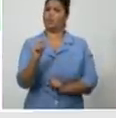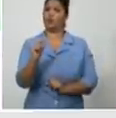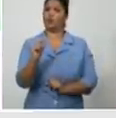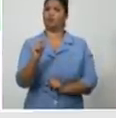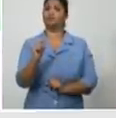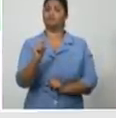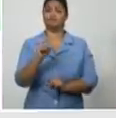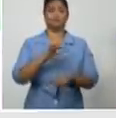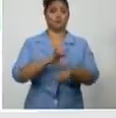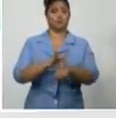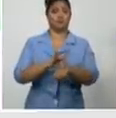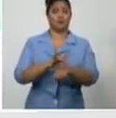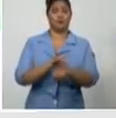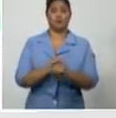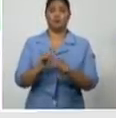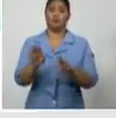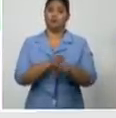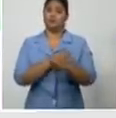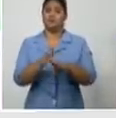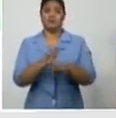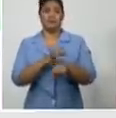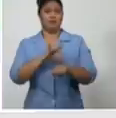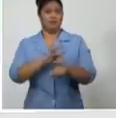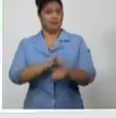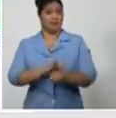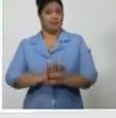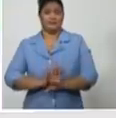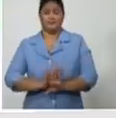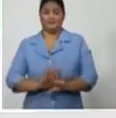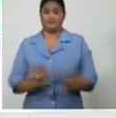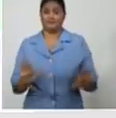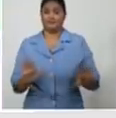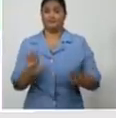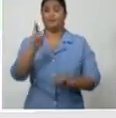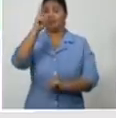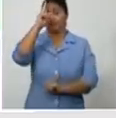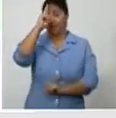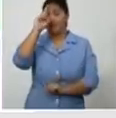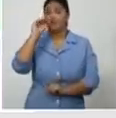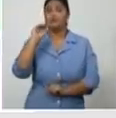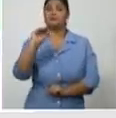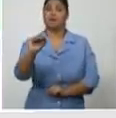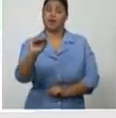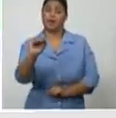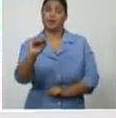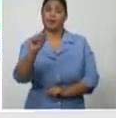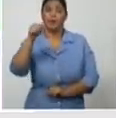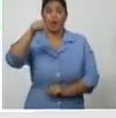complicaciones, y estando ingresado en un hospital de aquí de La Habana,